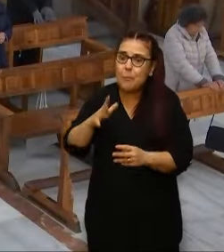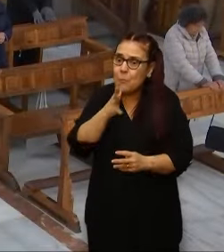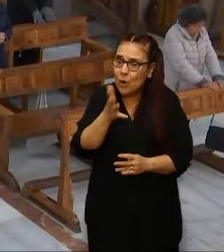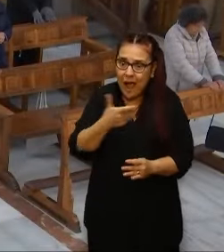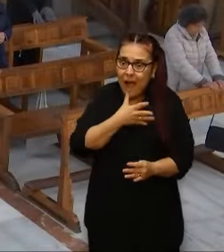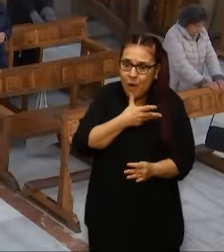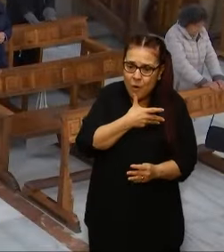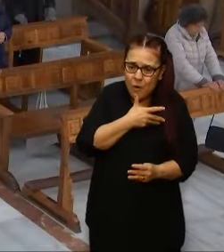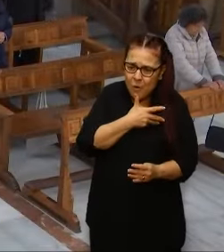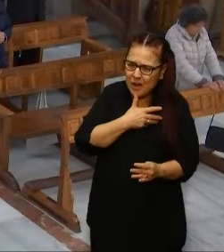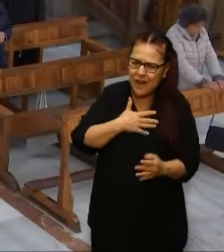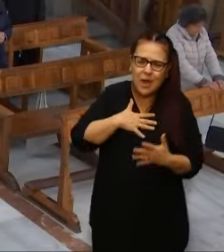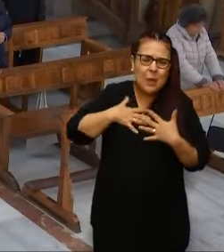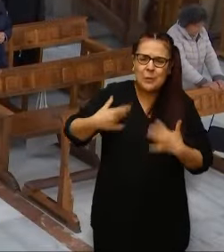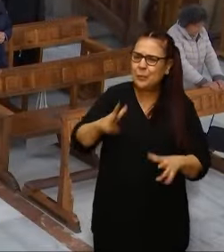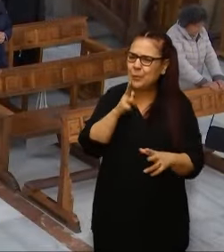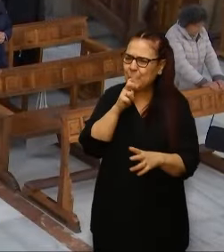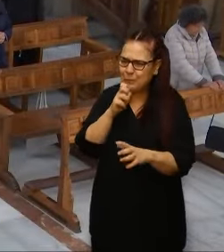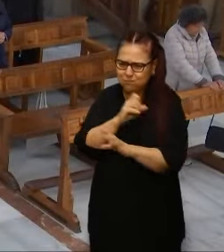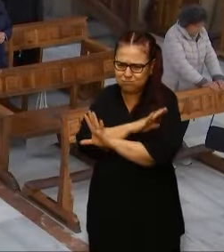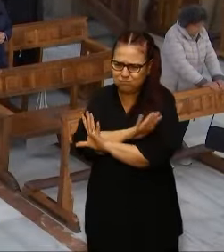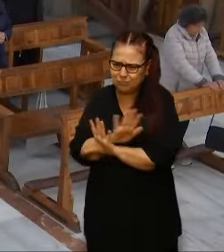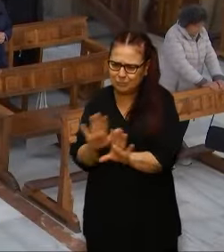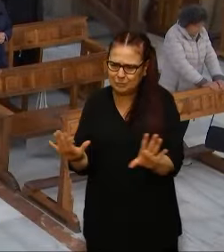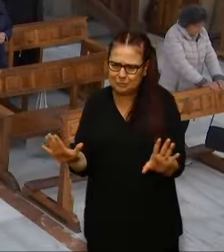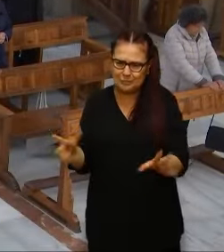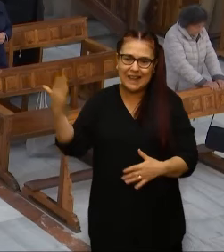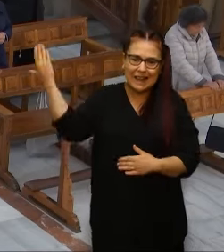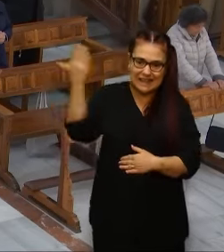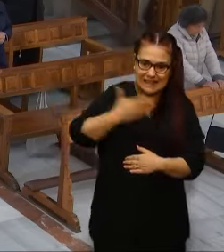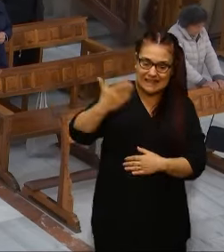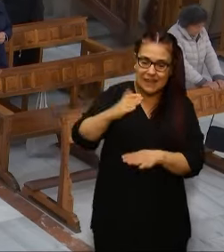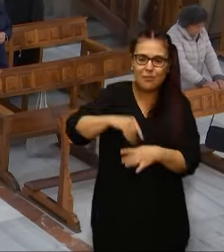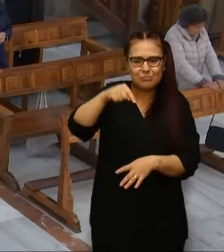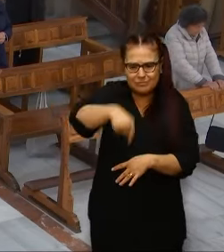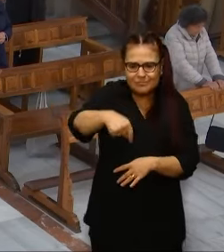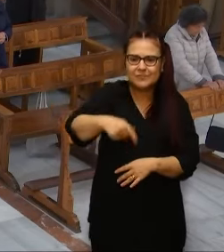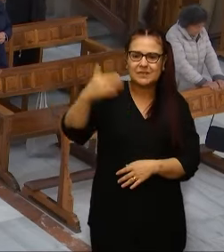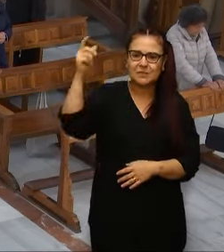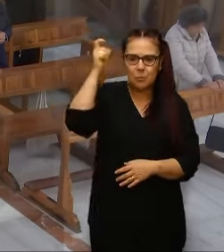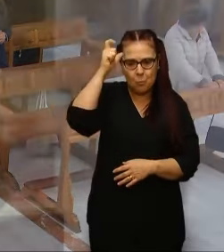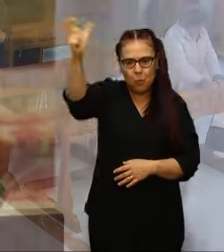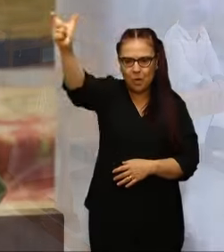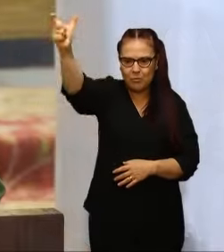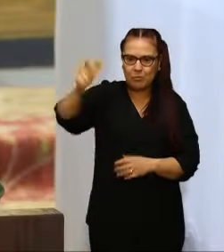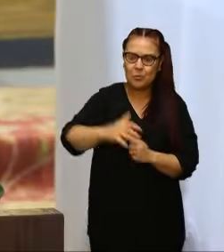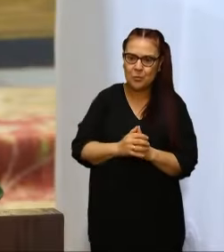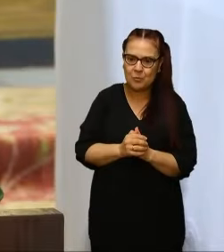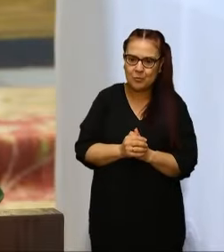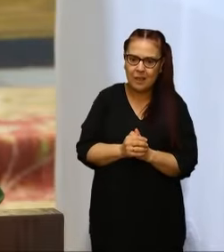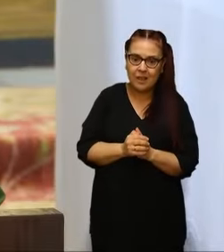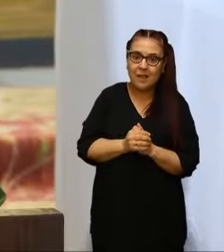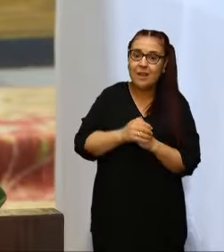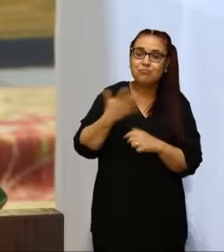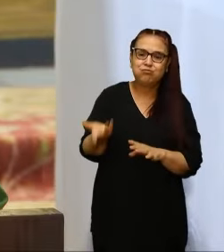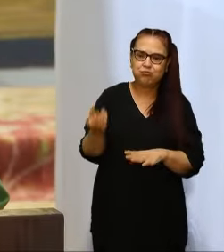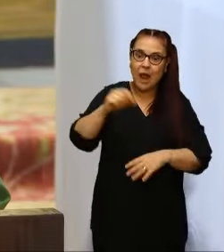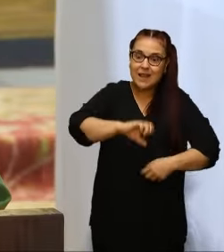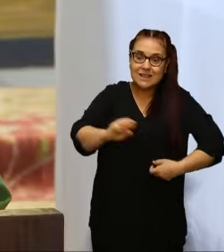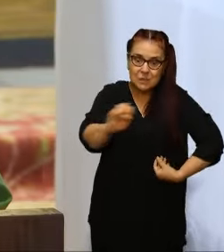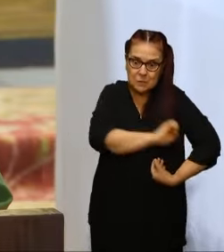gran calamidad en esta tierra y un castigo para este pueblo. Caerán a filo de